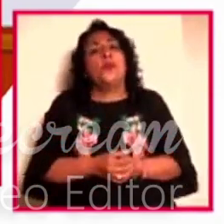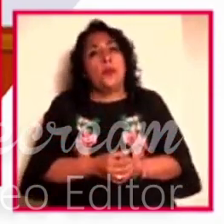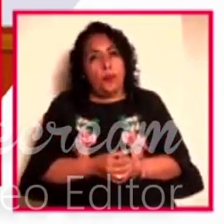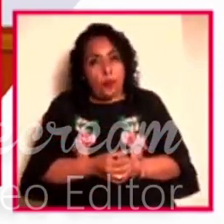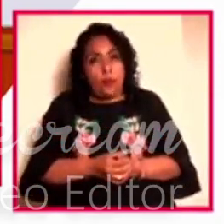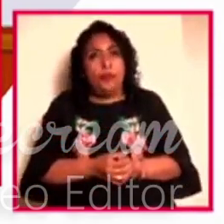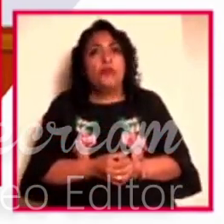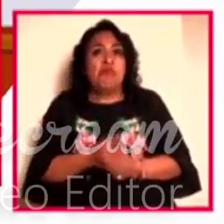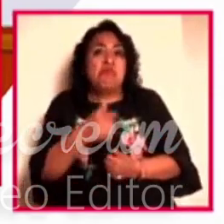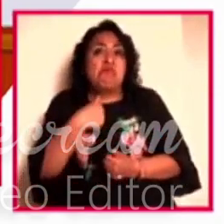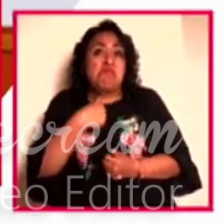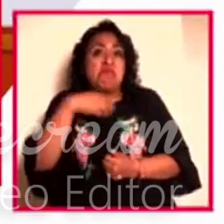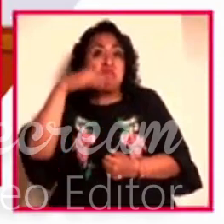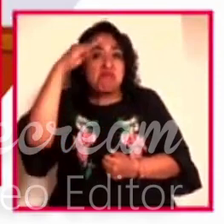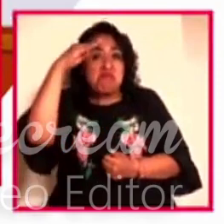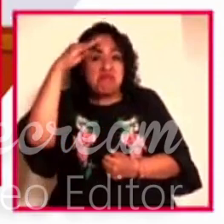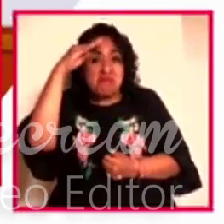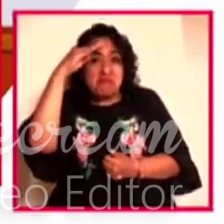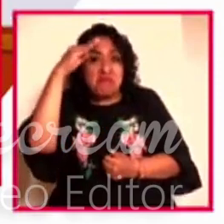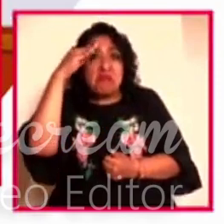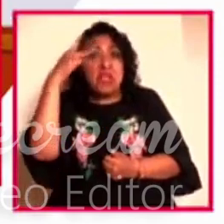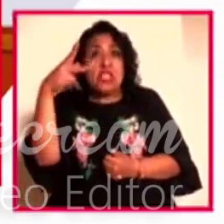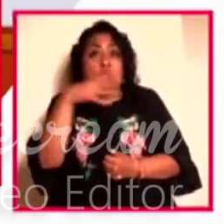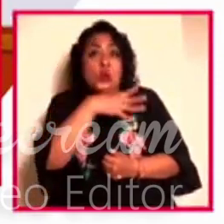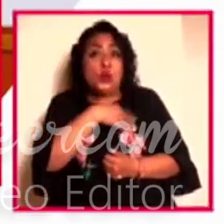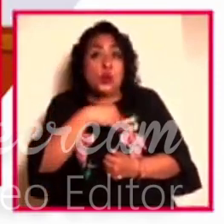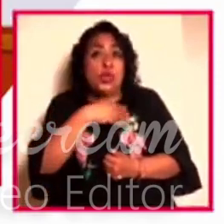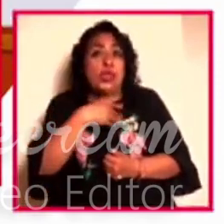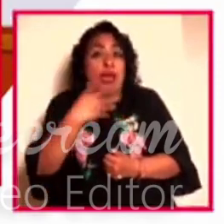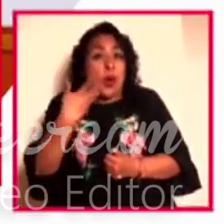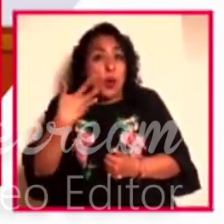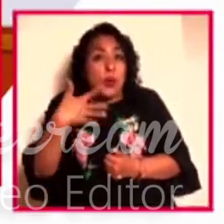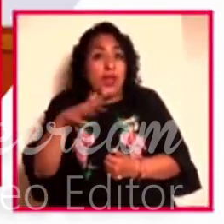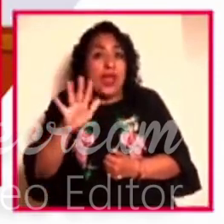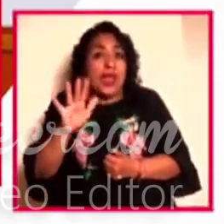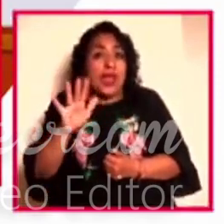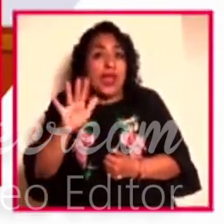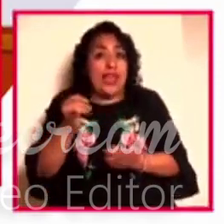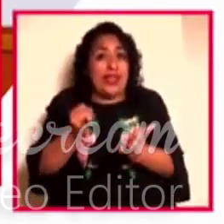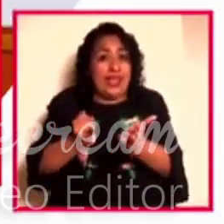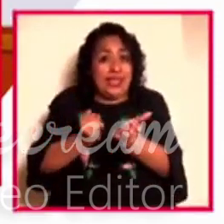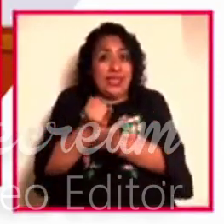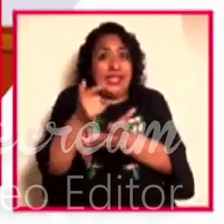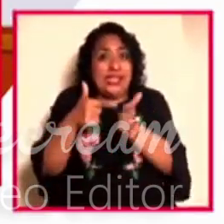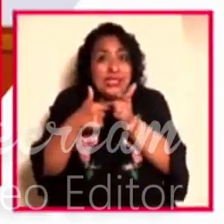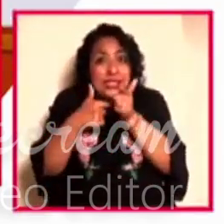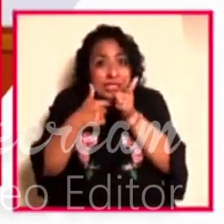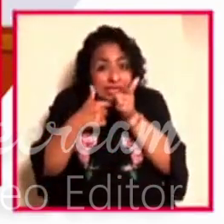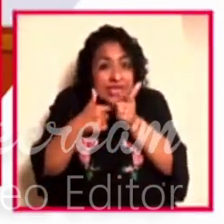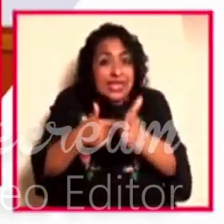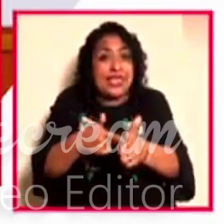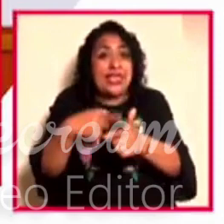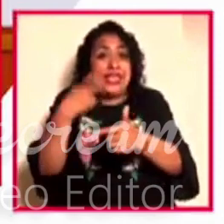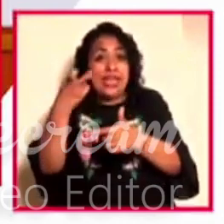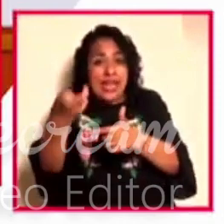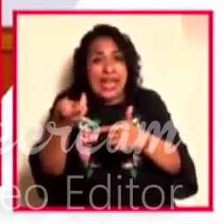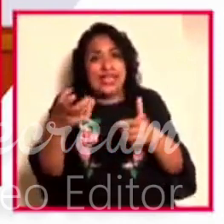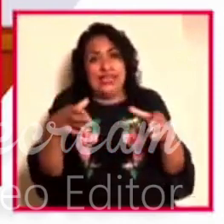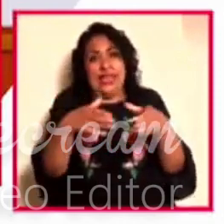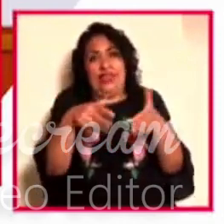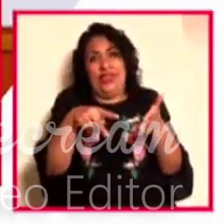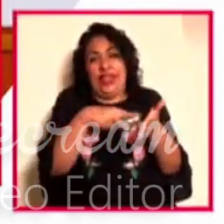yo creo que su hija hubiera decidido continuar con esta disciplina fue